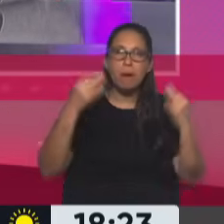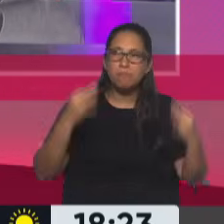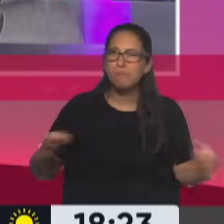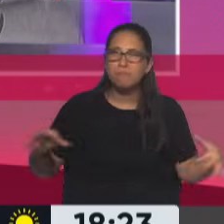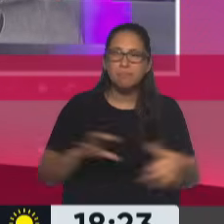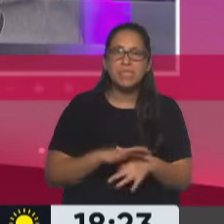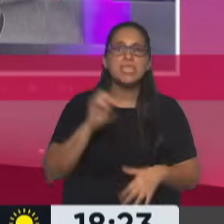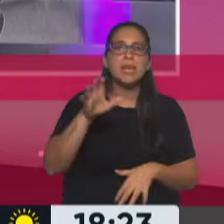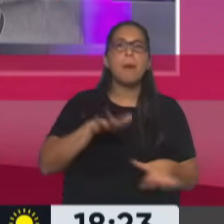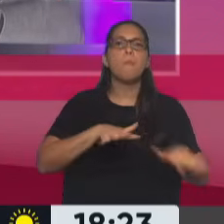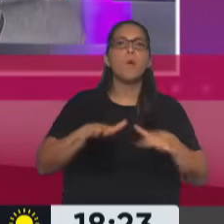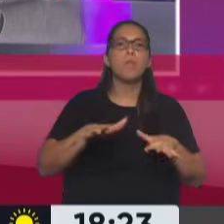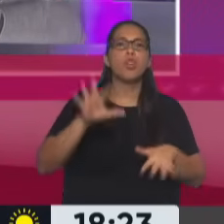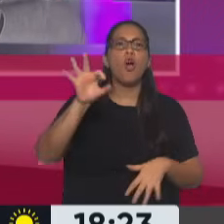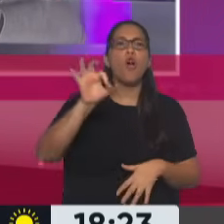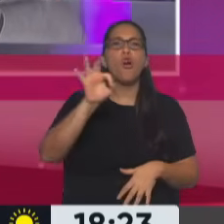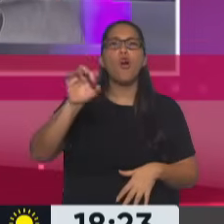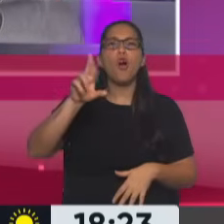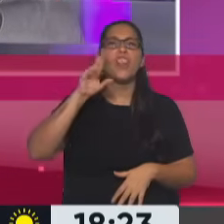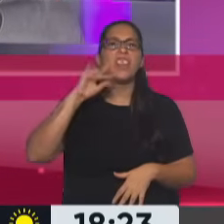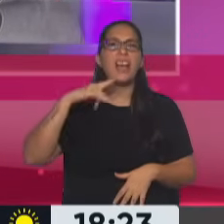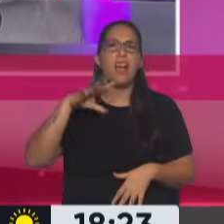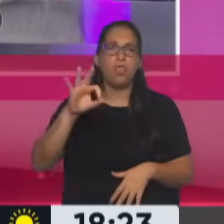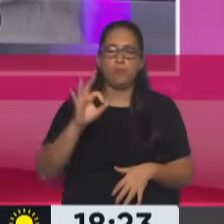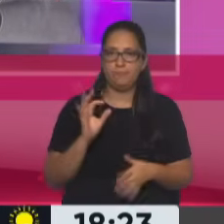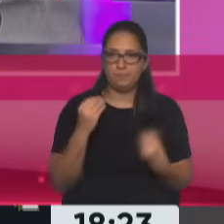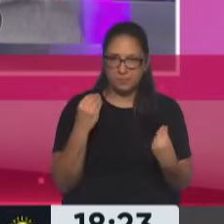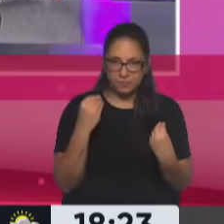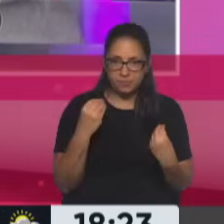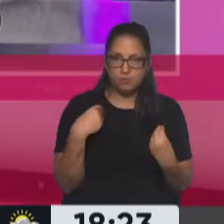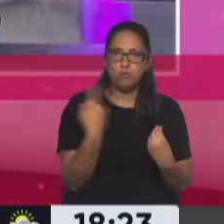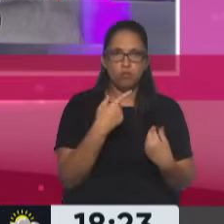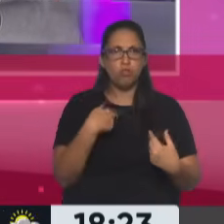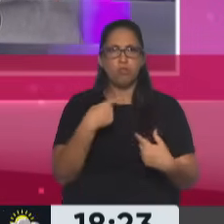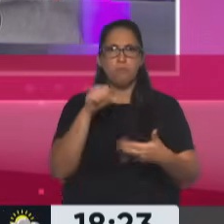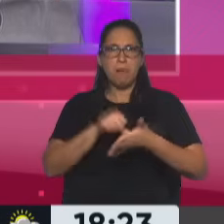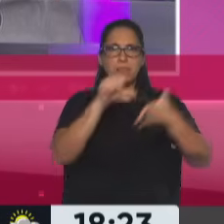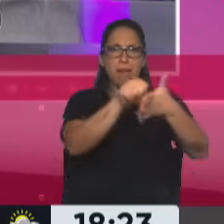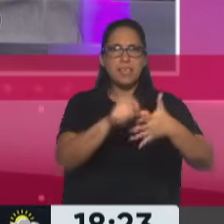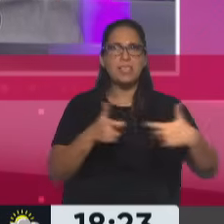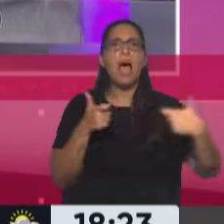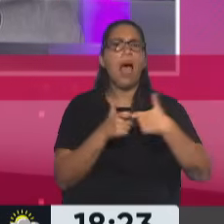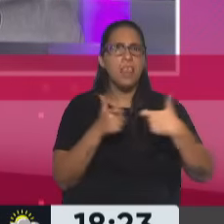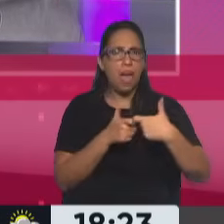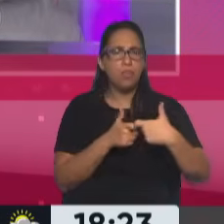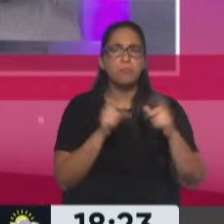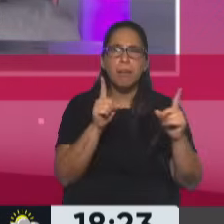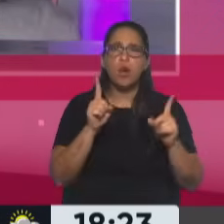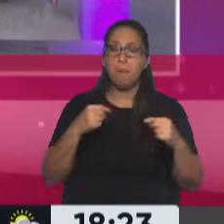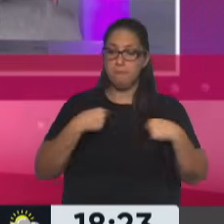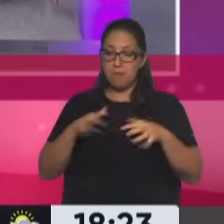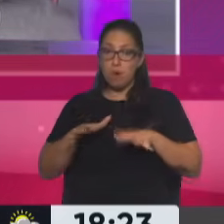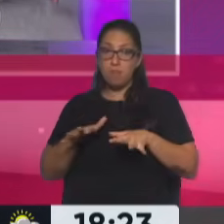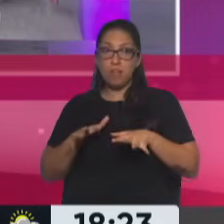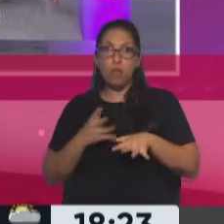coordinado. Esto es, somos aliados, no actúo militarmente al mismo tiempo, pero mi movimiento facilita